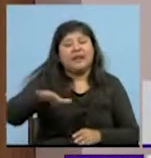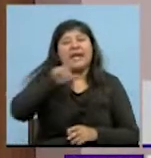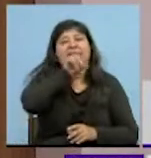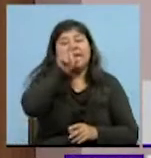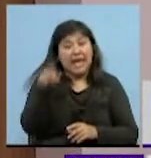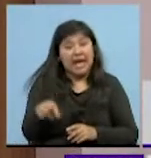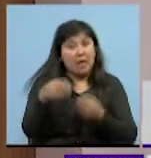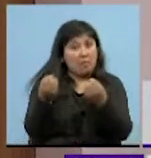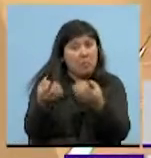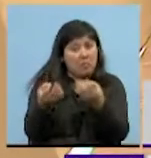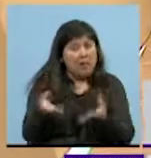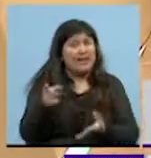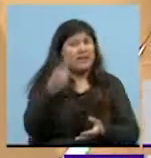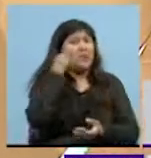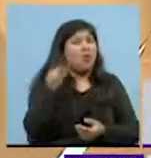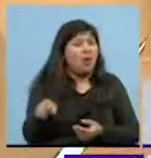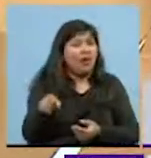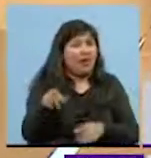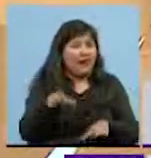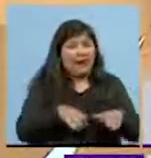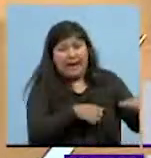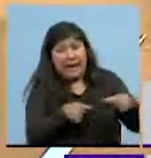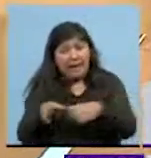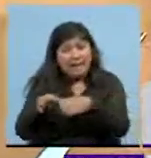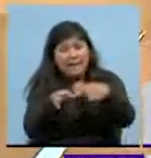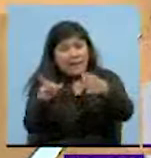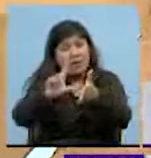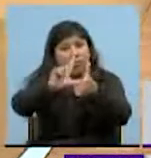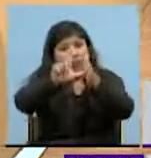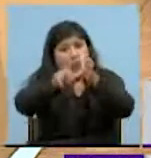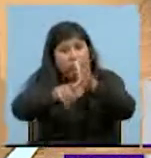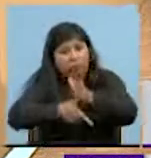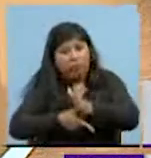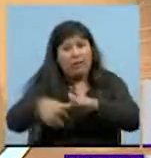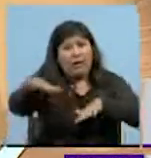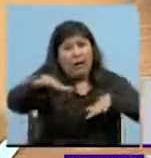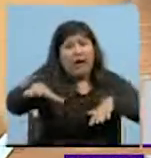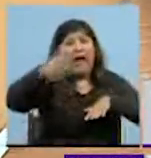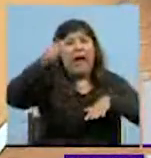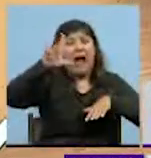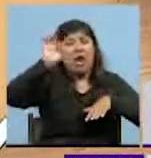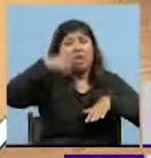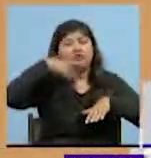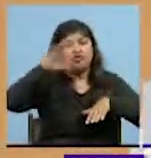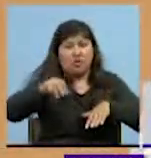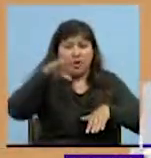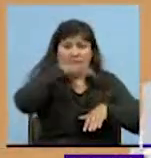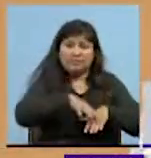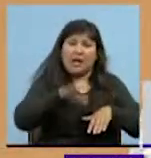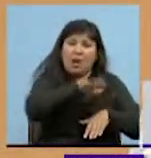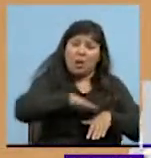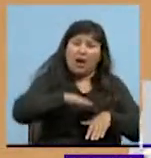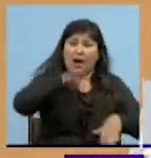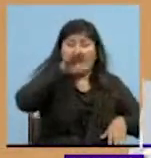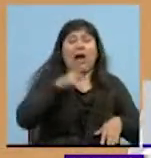hace un rato que ustedes tardaban 9 horas desde Huacalera hasta Alonso. ¿Ahora cuánto tardan? Bueno, nosotros tardábamos